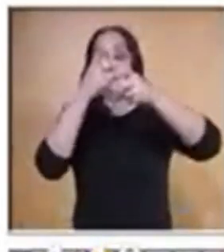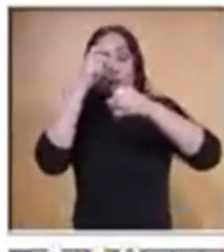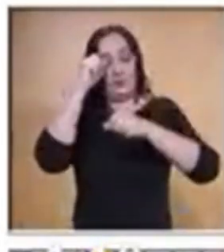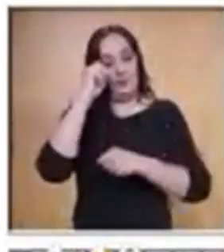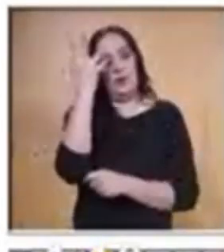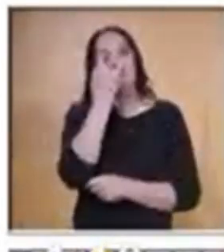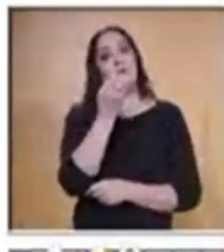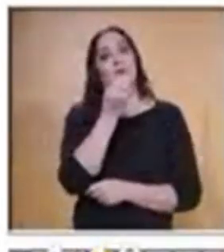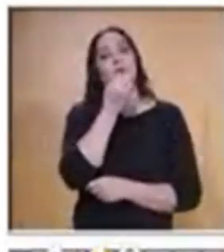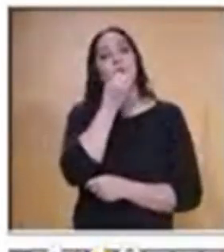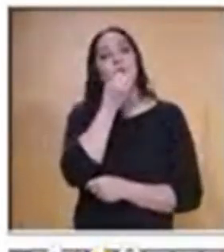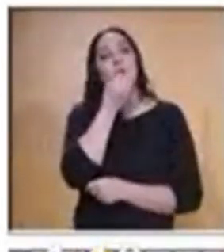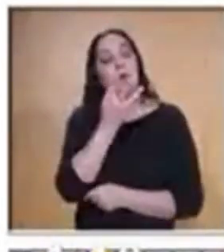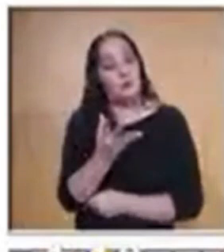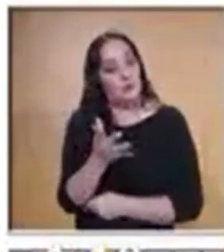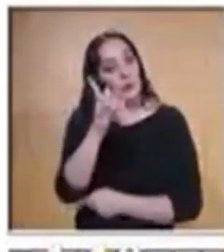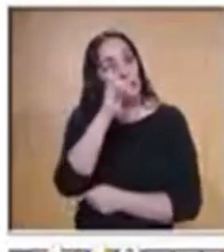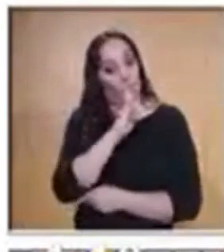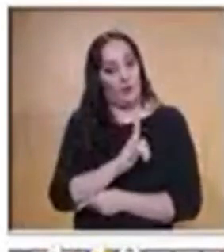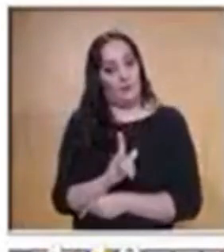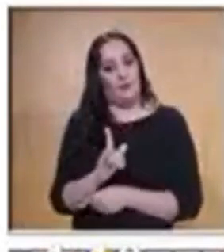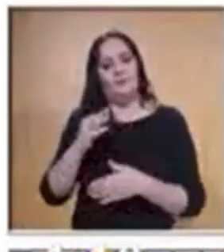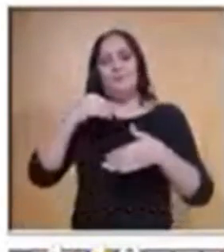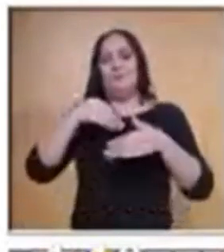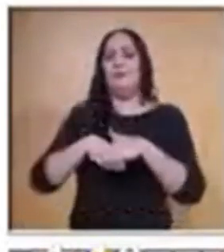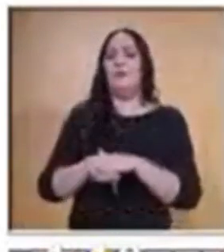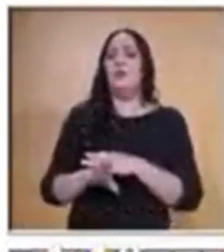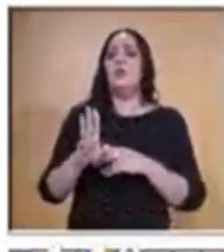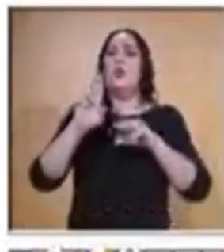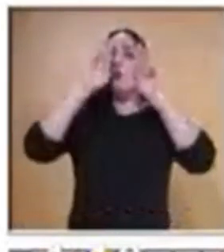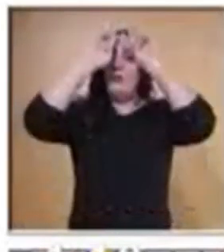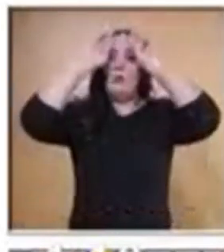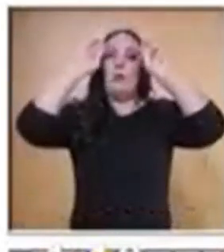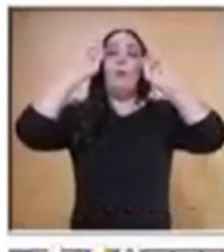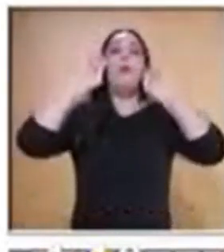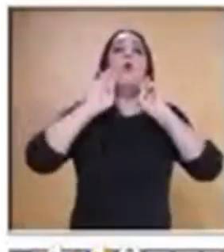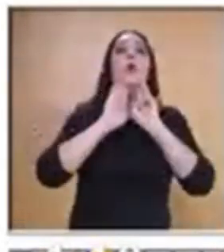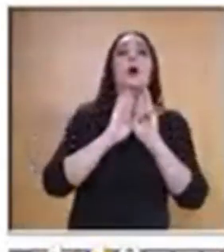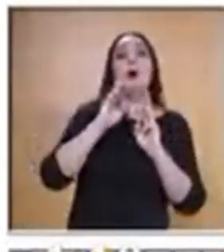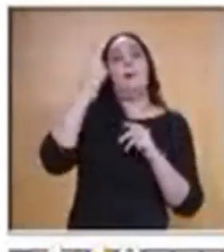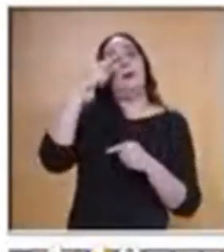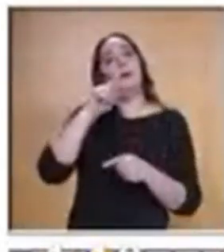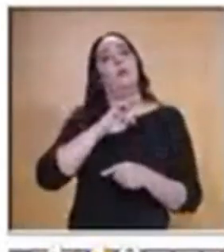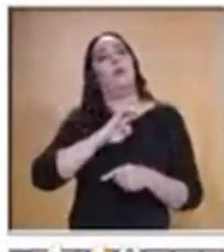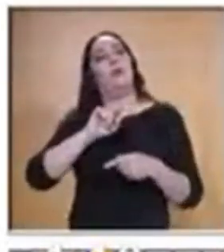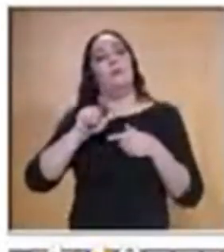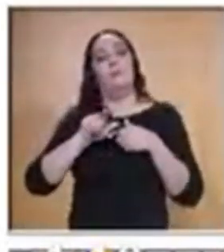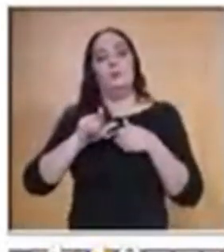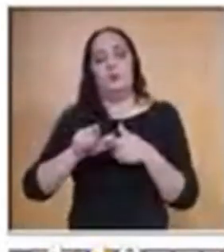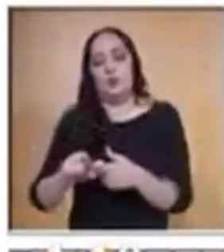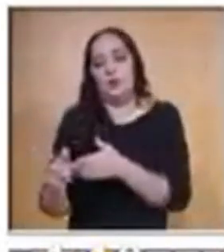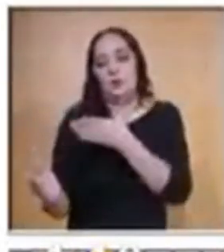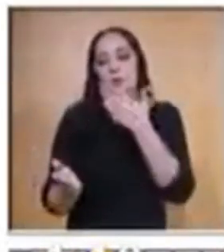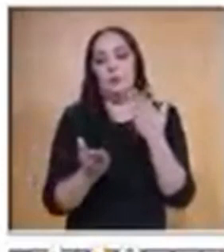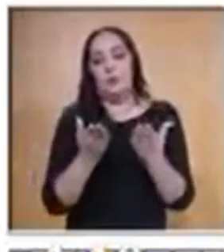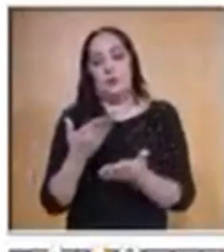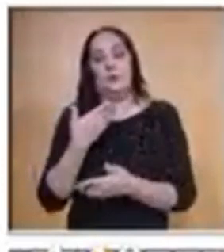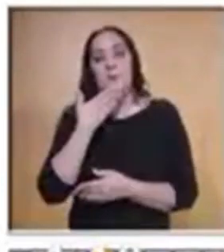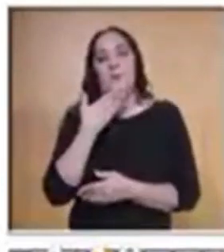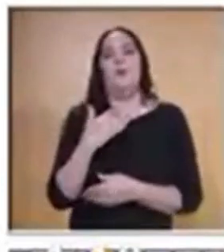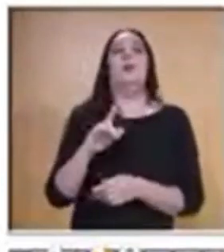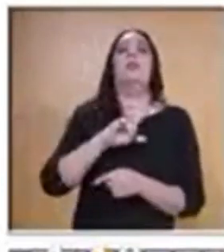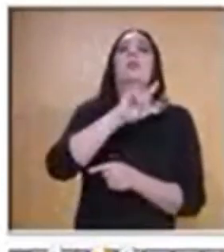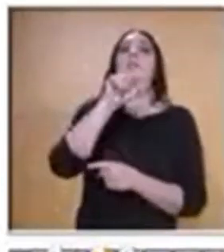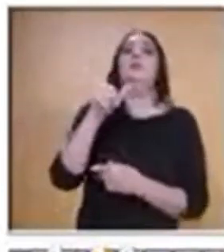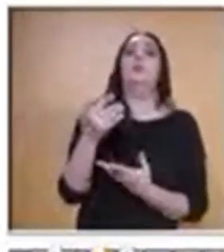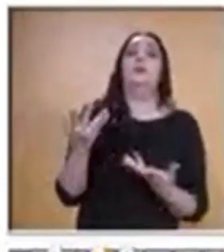belleza física, quien ingresó a un convento con la finalidad de continuar apropiadamente con sus estudios, por lo que se